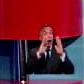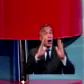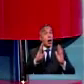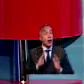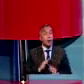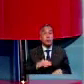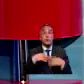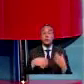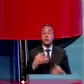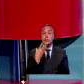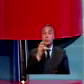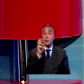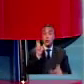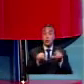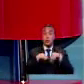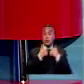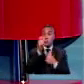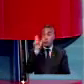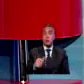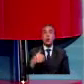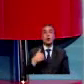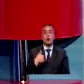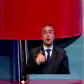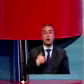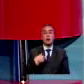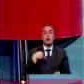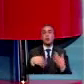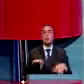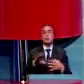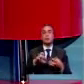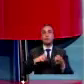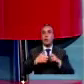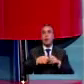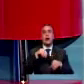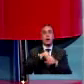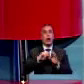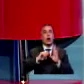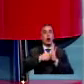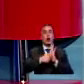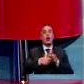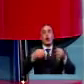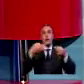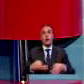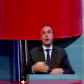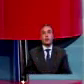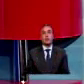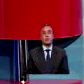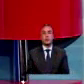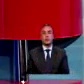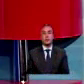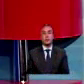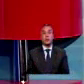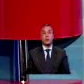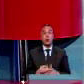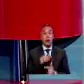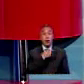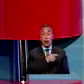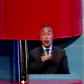información, 16 asambleístas tienen glosas confirmadas en la Contraloría General del Estado. De